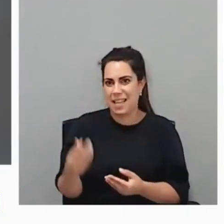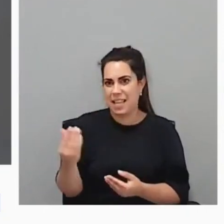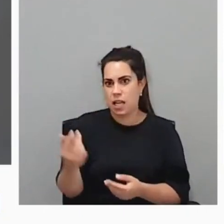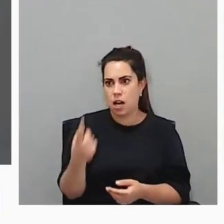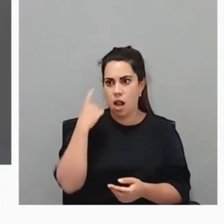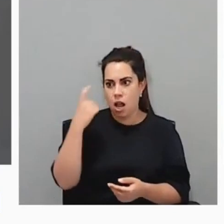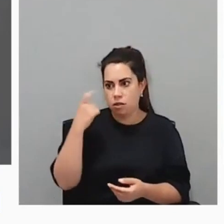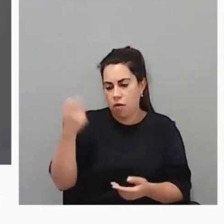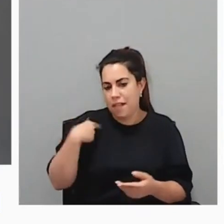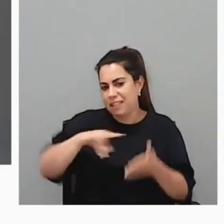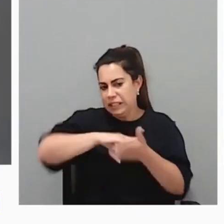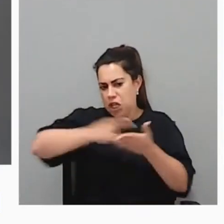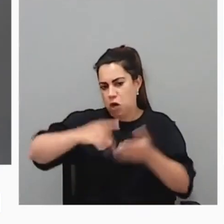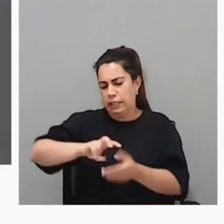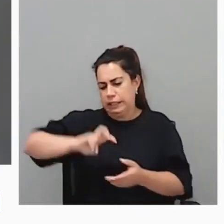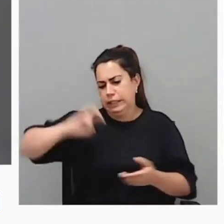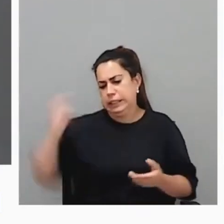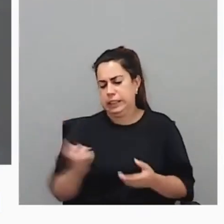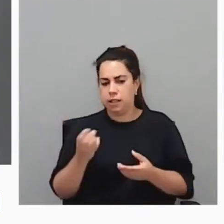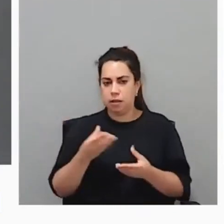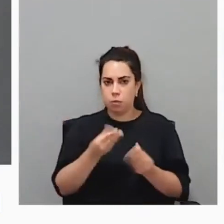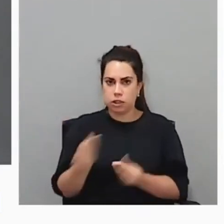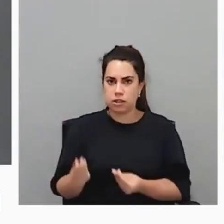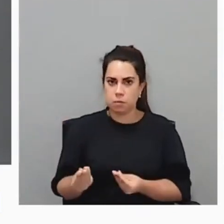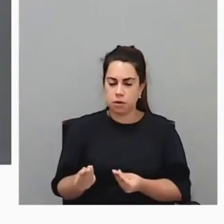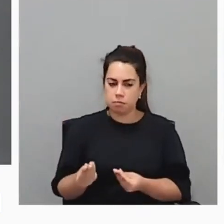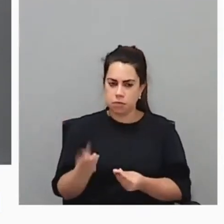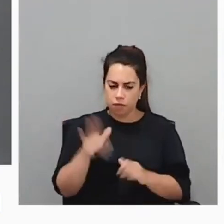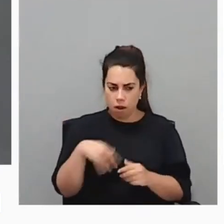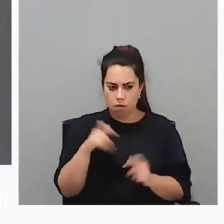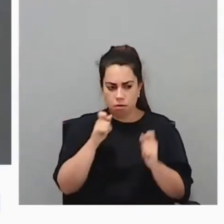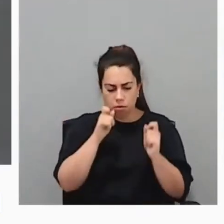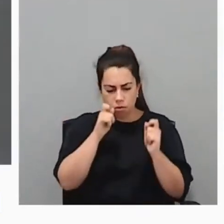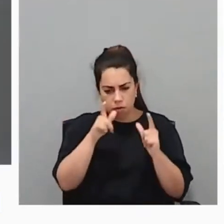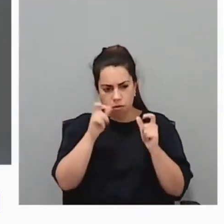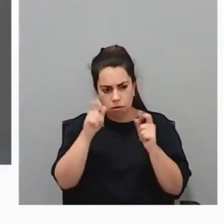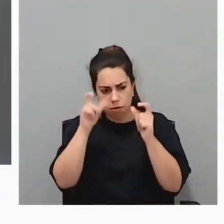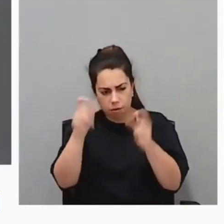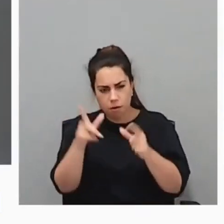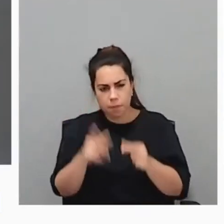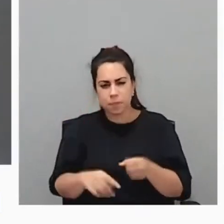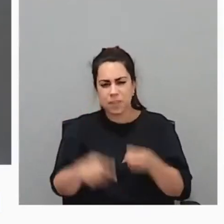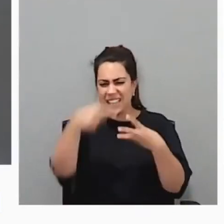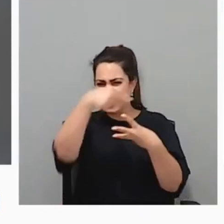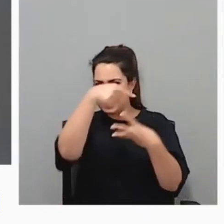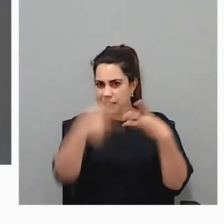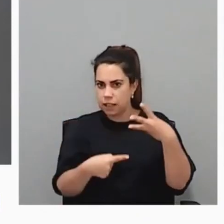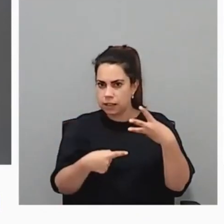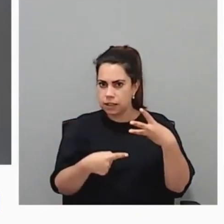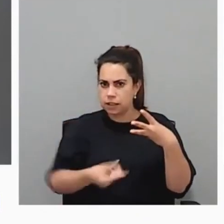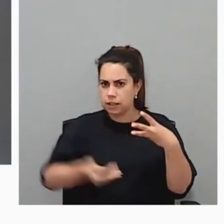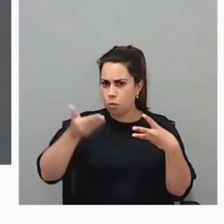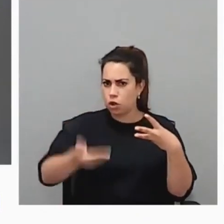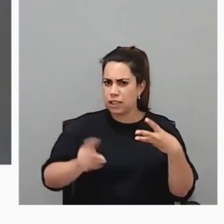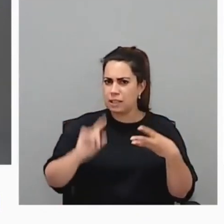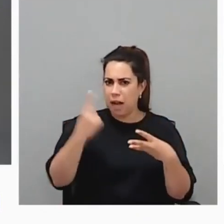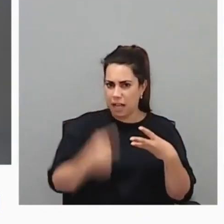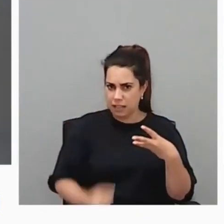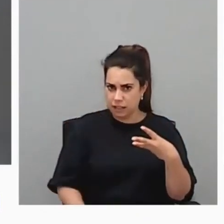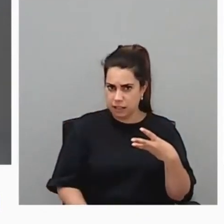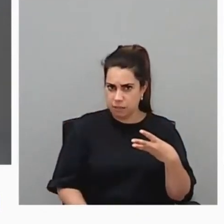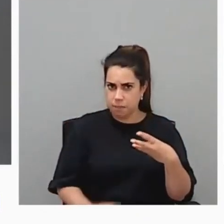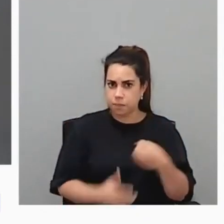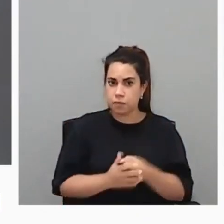e innovaciones, ¿no? Y fuimos descubriendo 3 pilares que llamamos nosotros, 3 pilares de innovación, que en los que todas